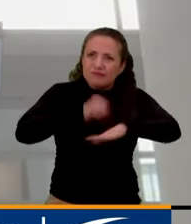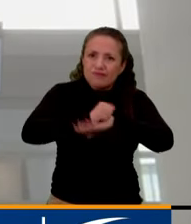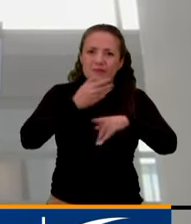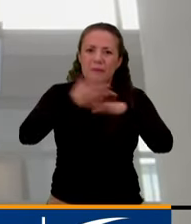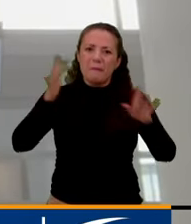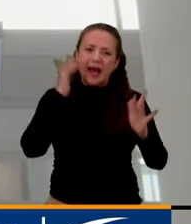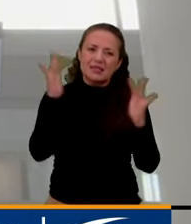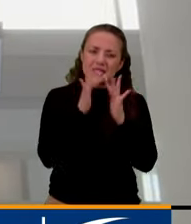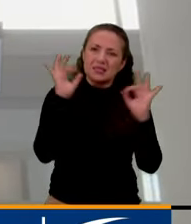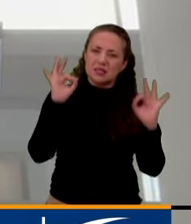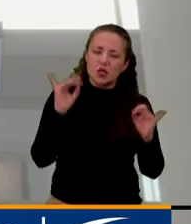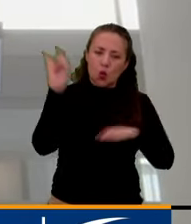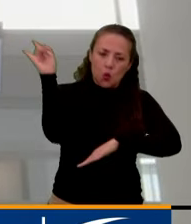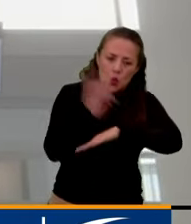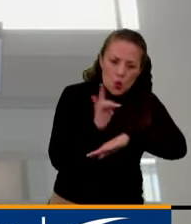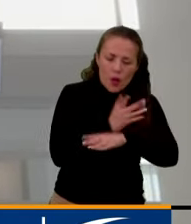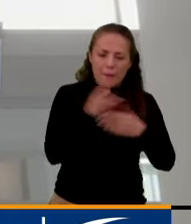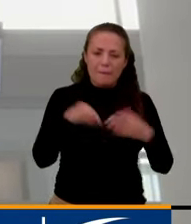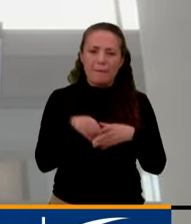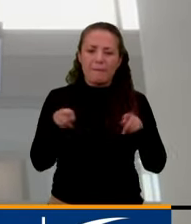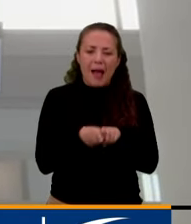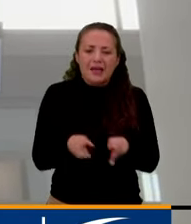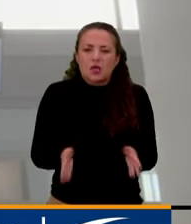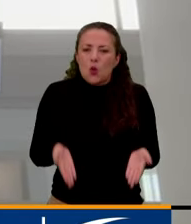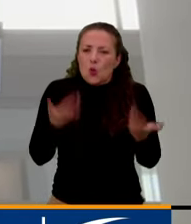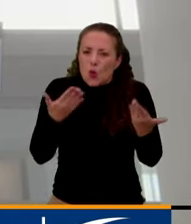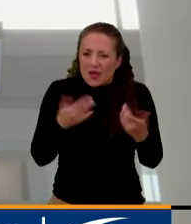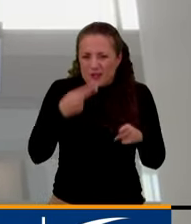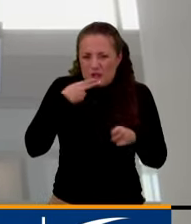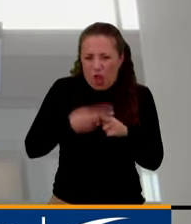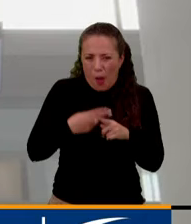más livianas, energías